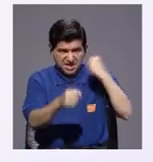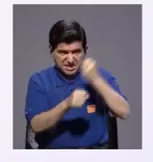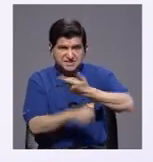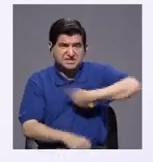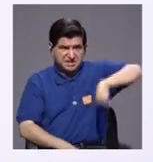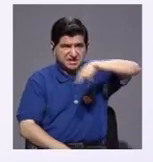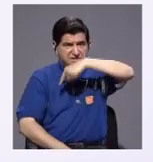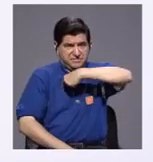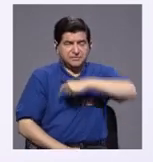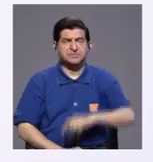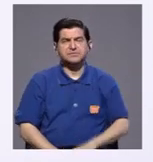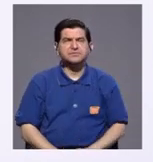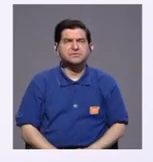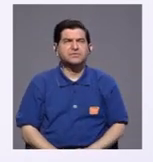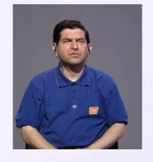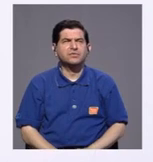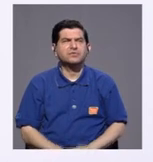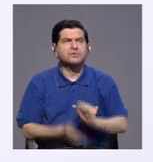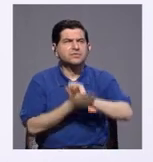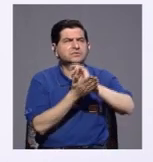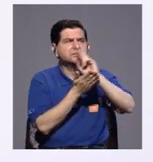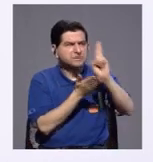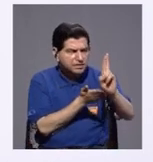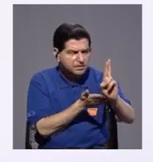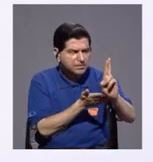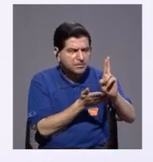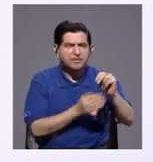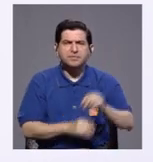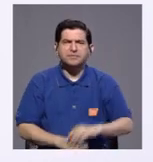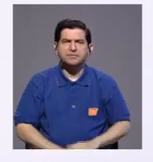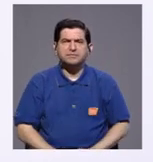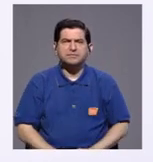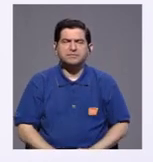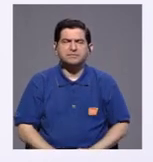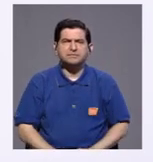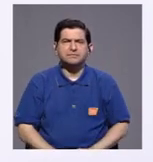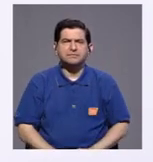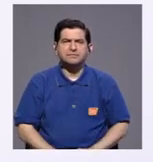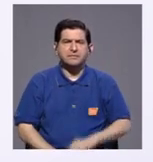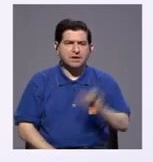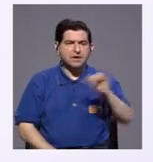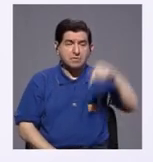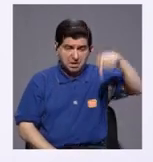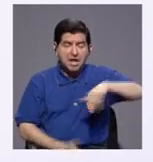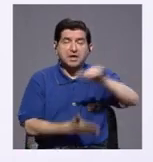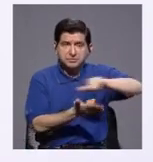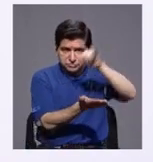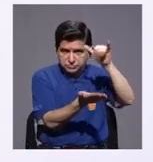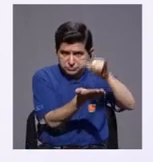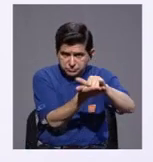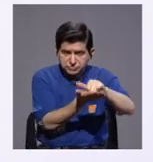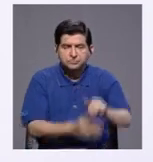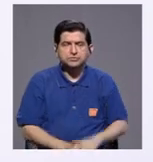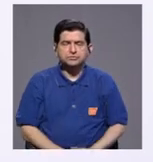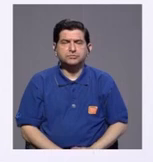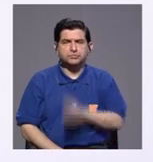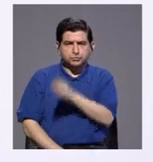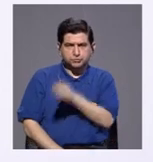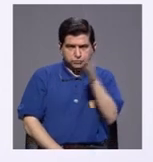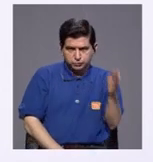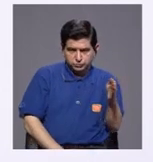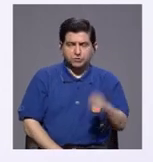estado que en san ramón estuvimos en el king san jose en la zona sur